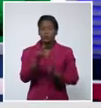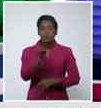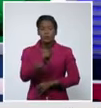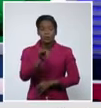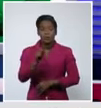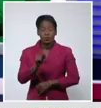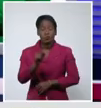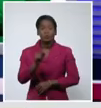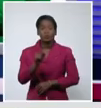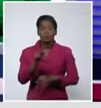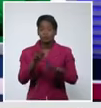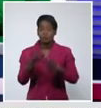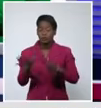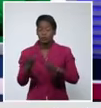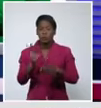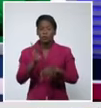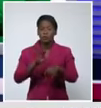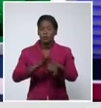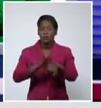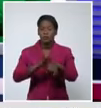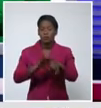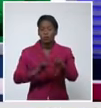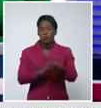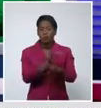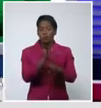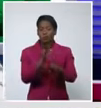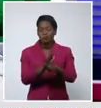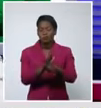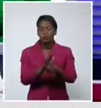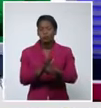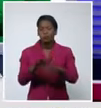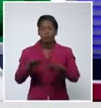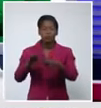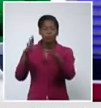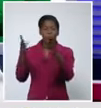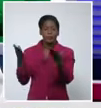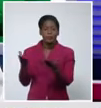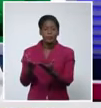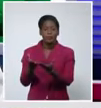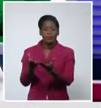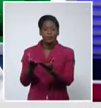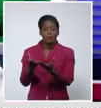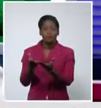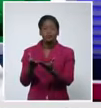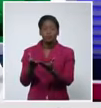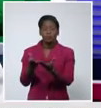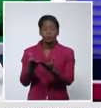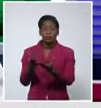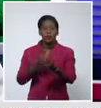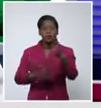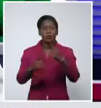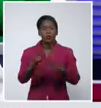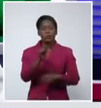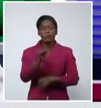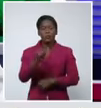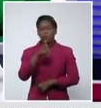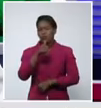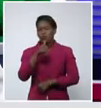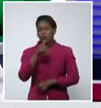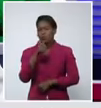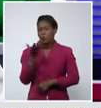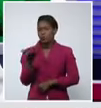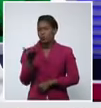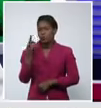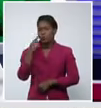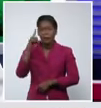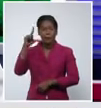355.219 pacientes con COVID-19 en el mundo. Cualquiera diría, bueno, bajamos de 500.000,